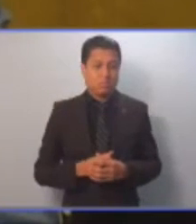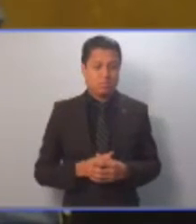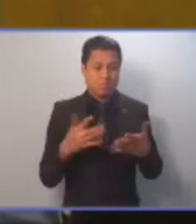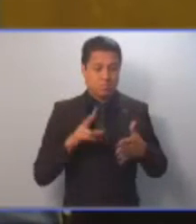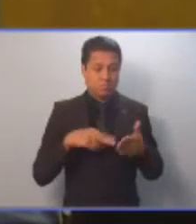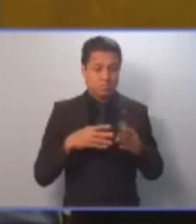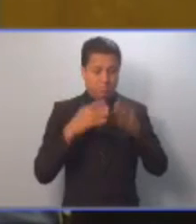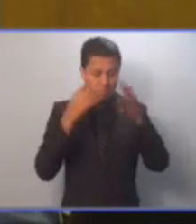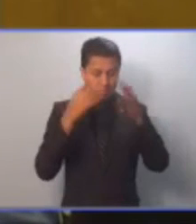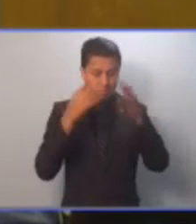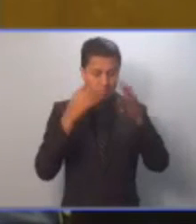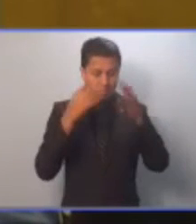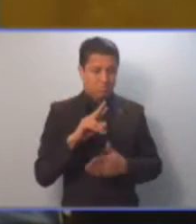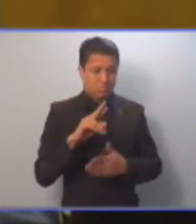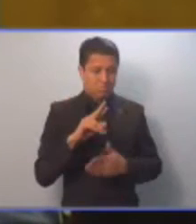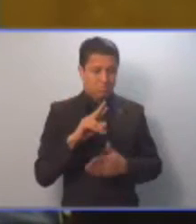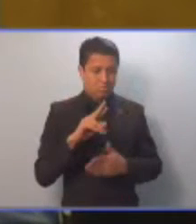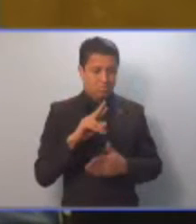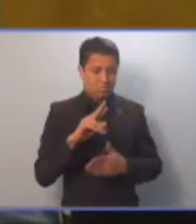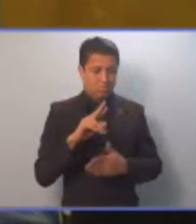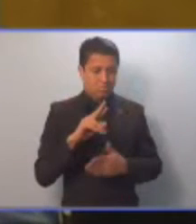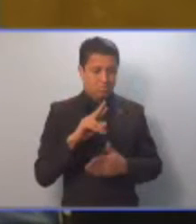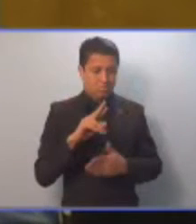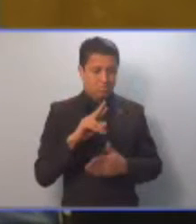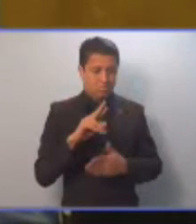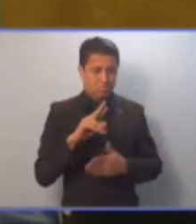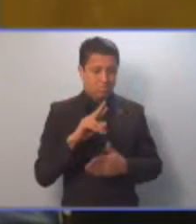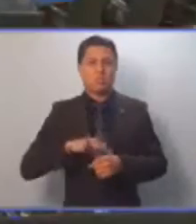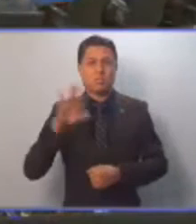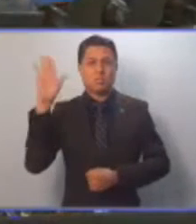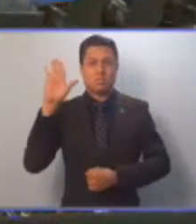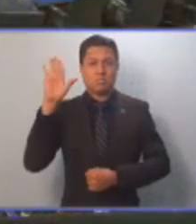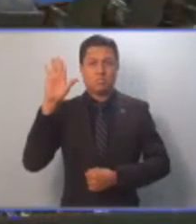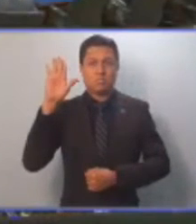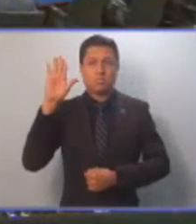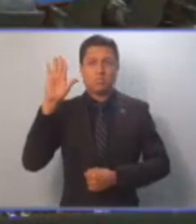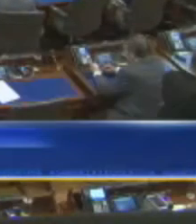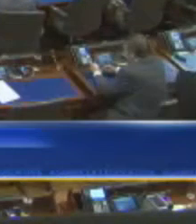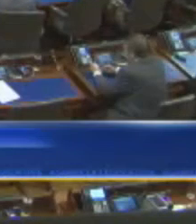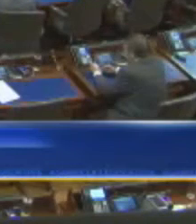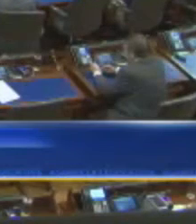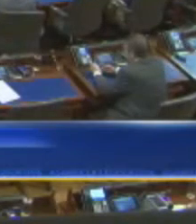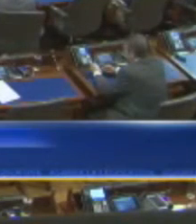leído por el diputado David Reyes. Los que estén de acuerdo, favor de votar.